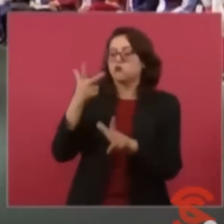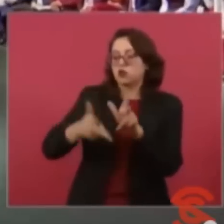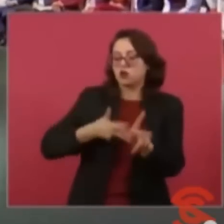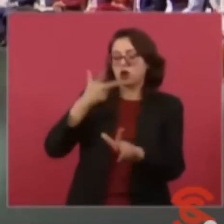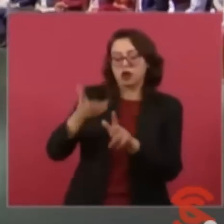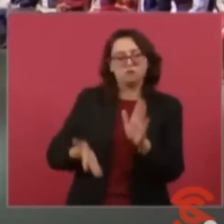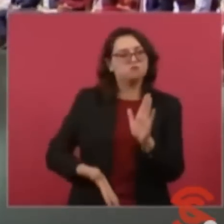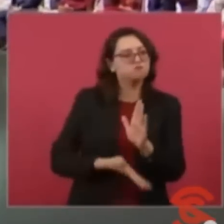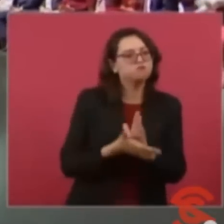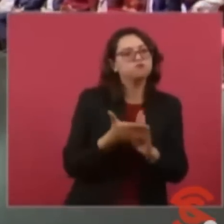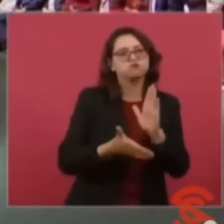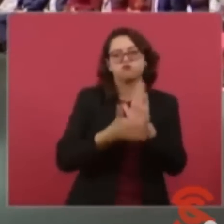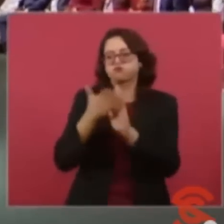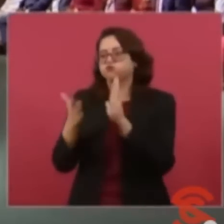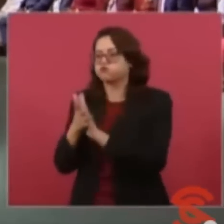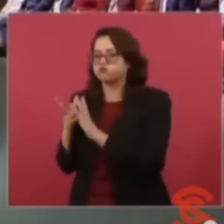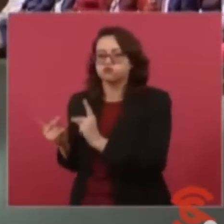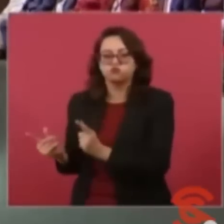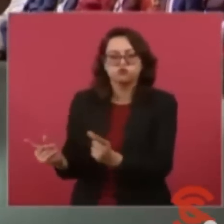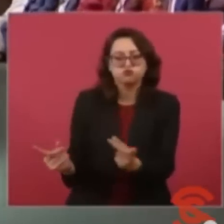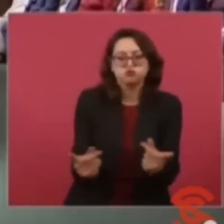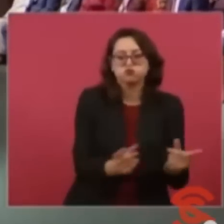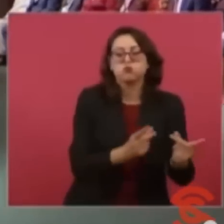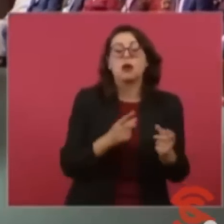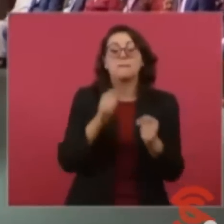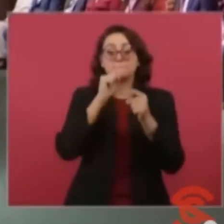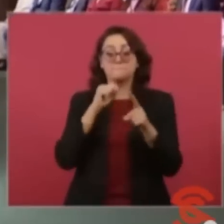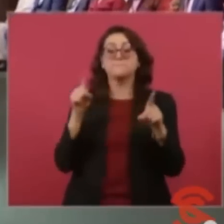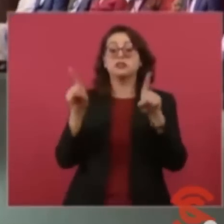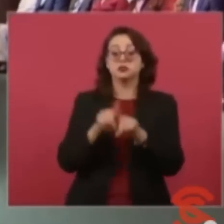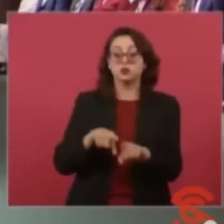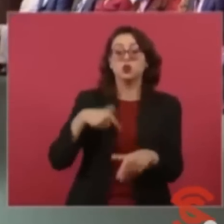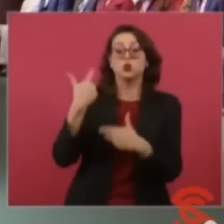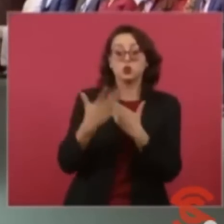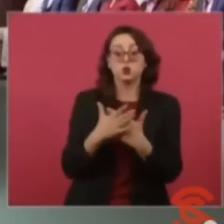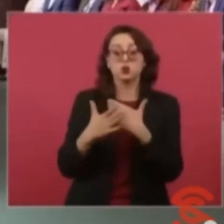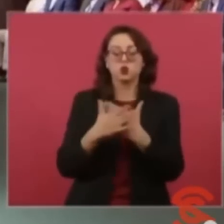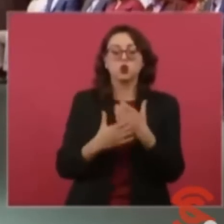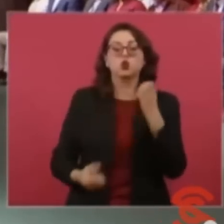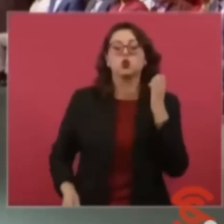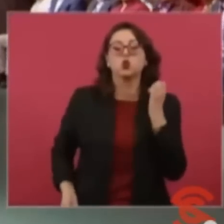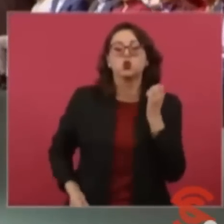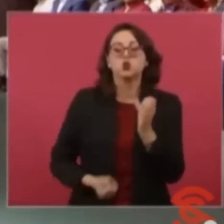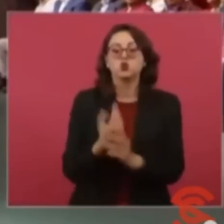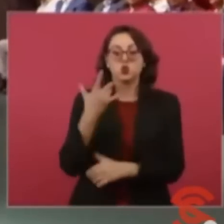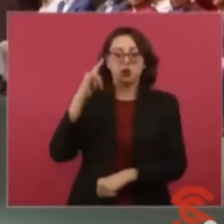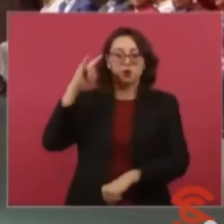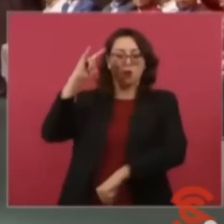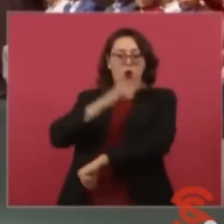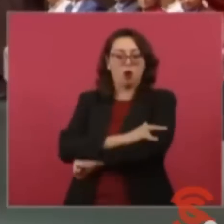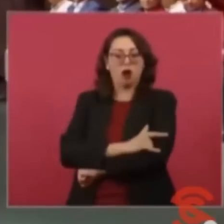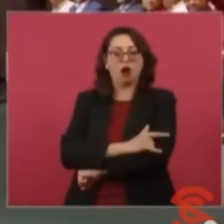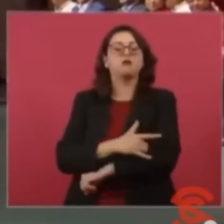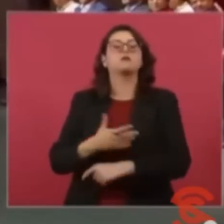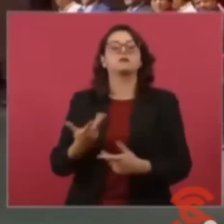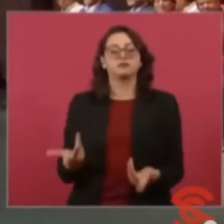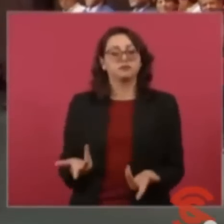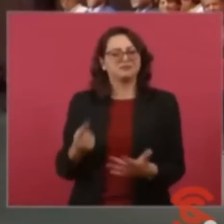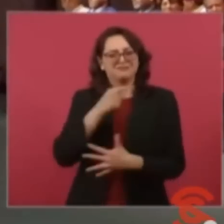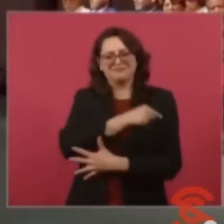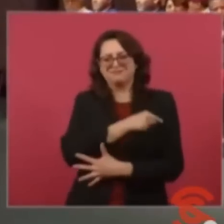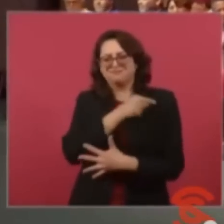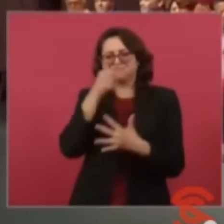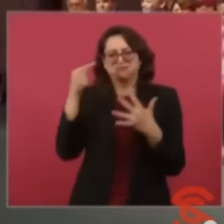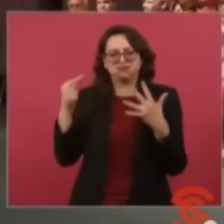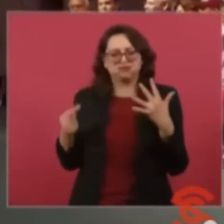así como en la próxima operación de una nueva línea aérea. En fin,